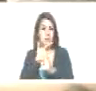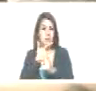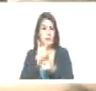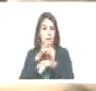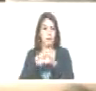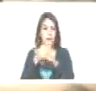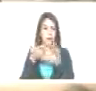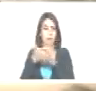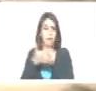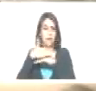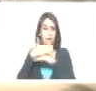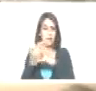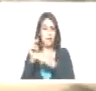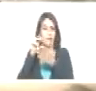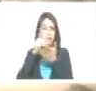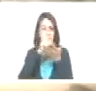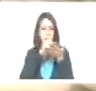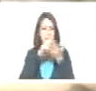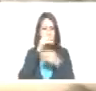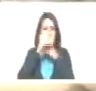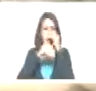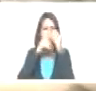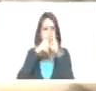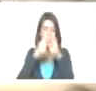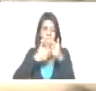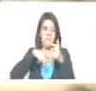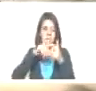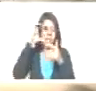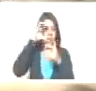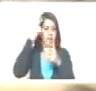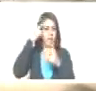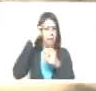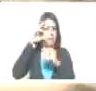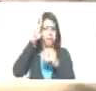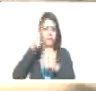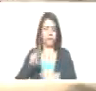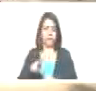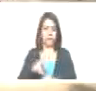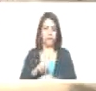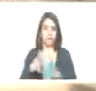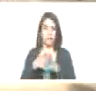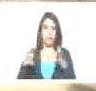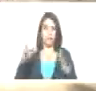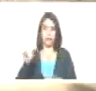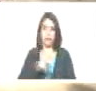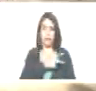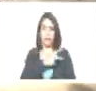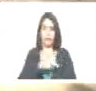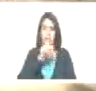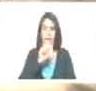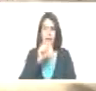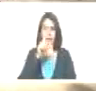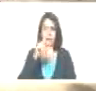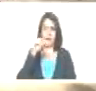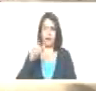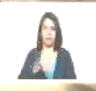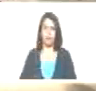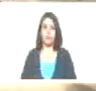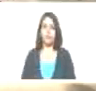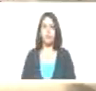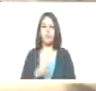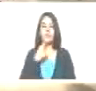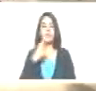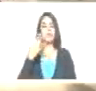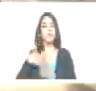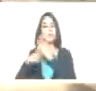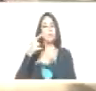que incluso laceran en nuestras conciencias todos los días. Un gran poeta como Ali Primera escribió una canción hermosa alguna vez, y con